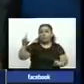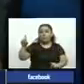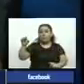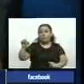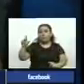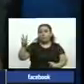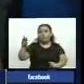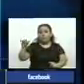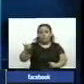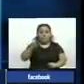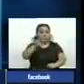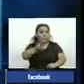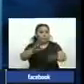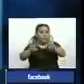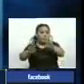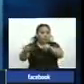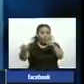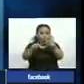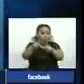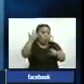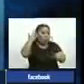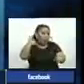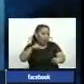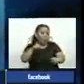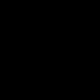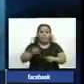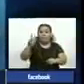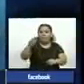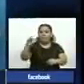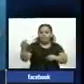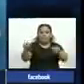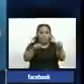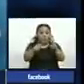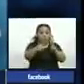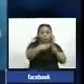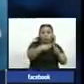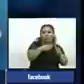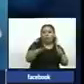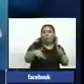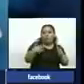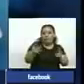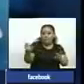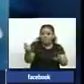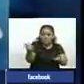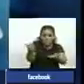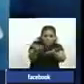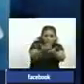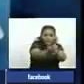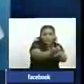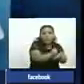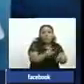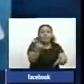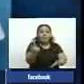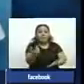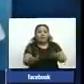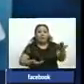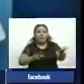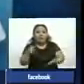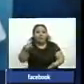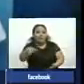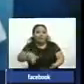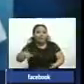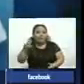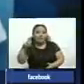Melara, de 39 años, y a Douglas Joel Flores de 20, ambos acusados de cobrar extorsión en contra de comerciantes de Santa